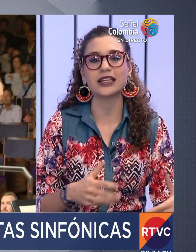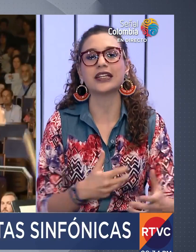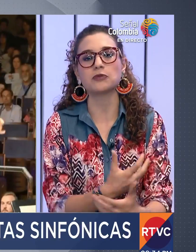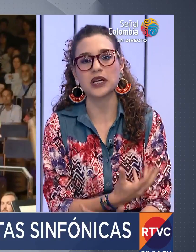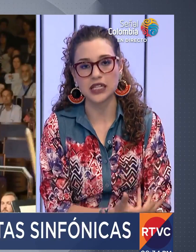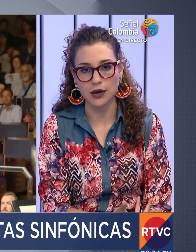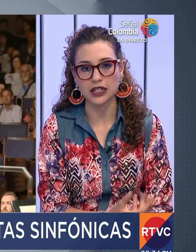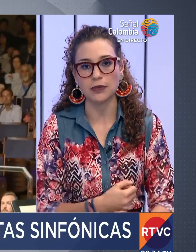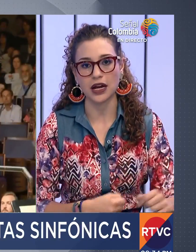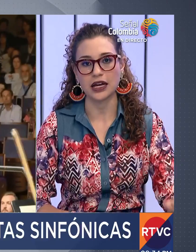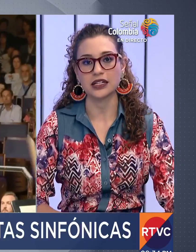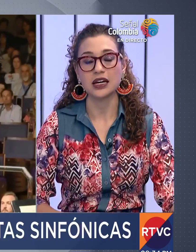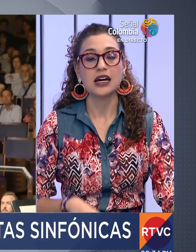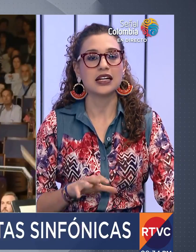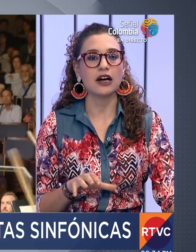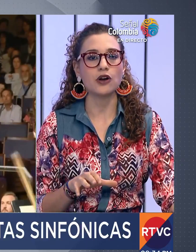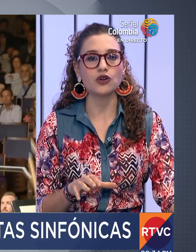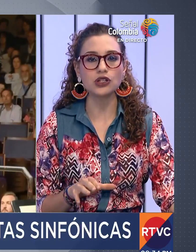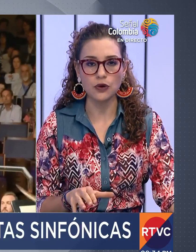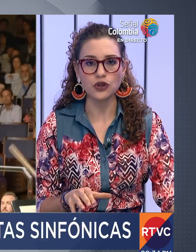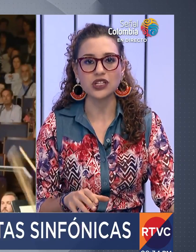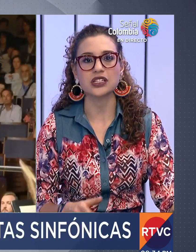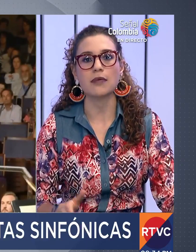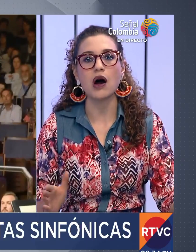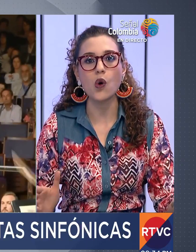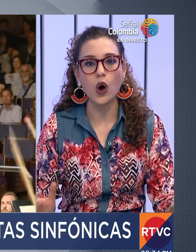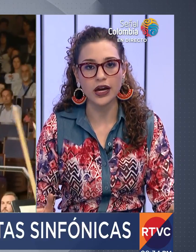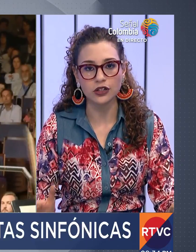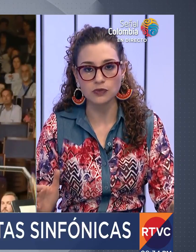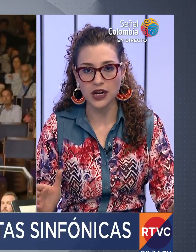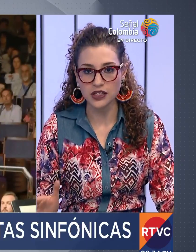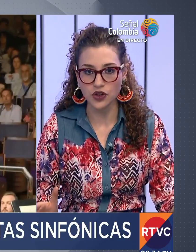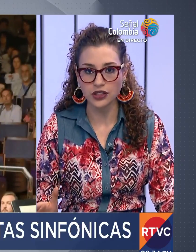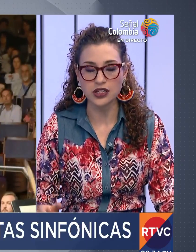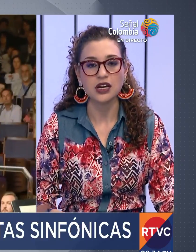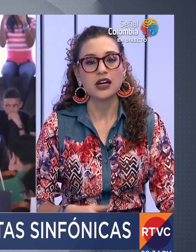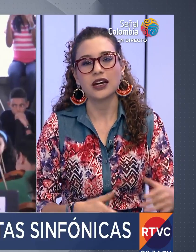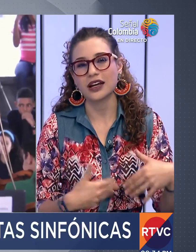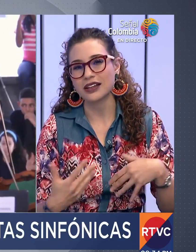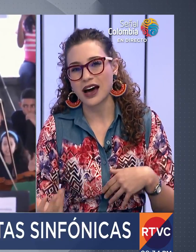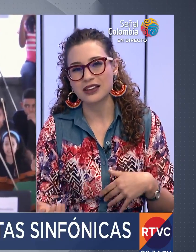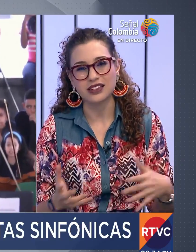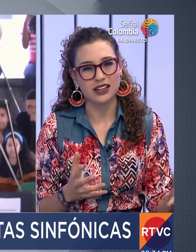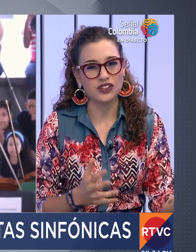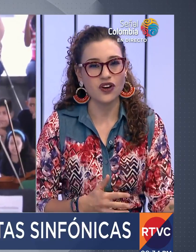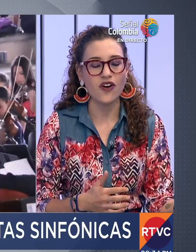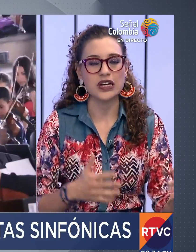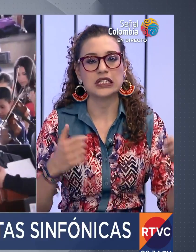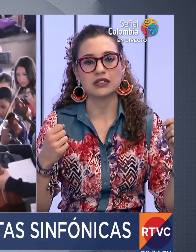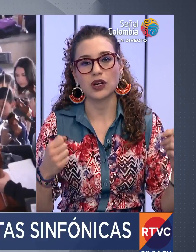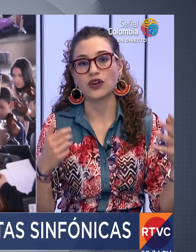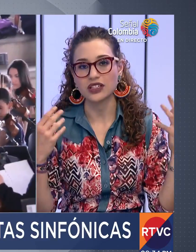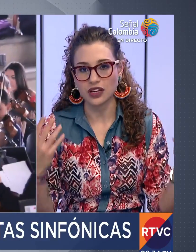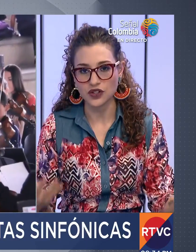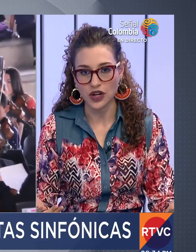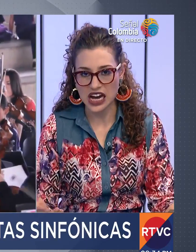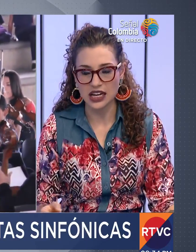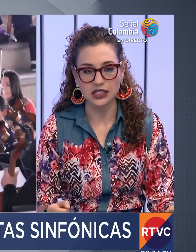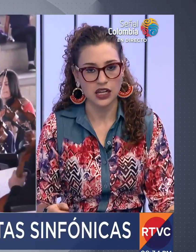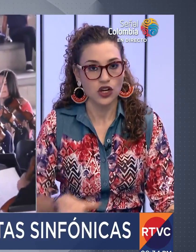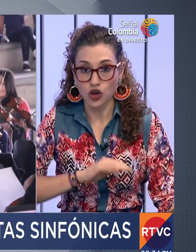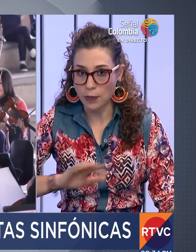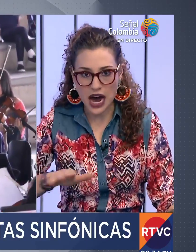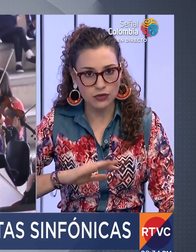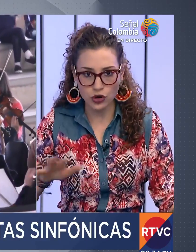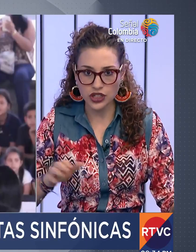sencilla y escrita especialmente para ellas. Estaban unos libros que se llamaban Cuadernos para señoritas y eran danzas, canciones, melodías